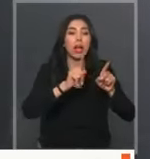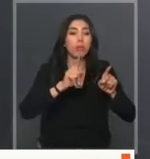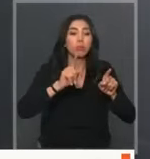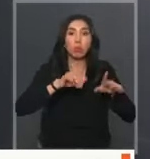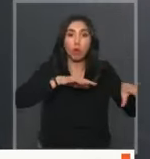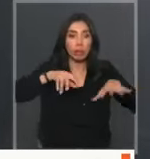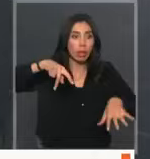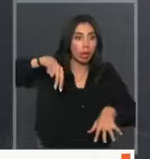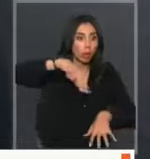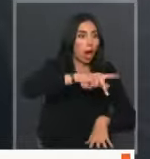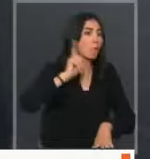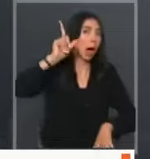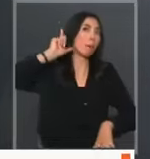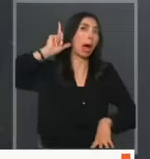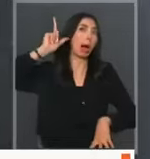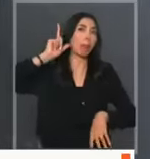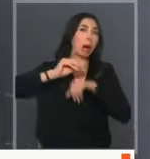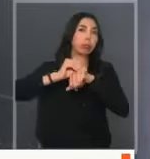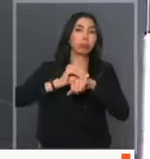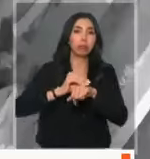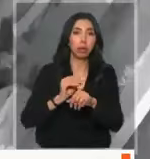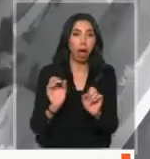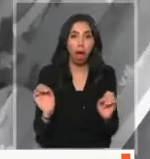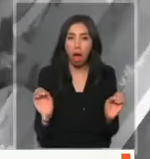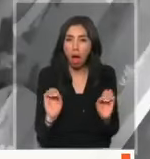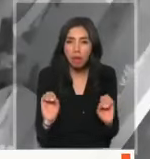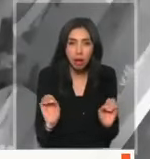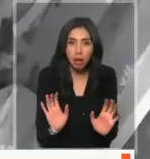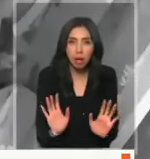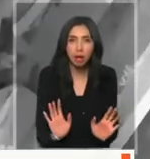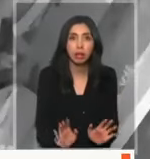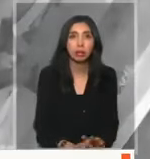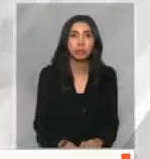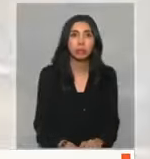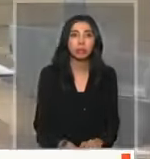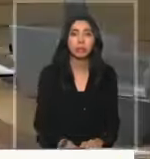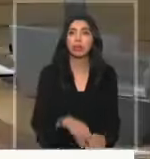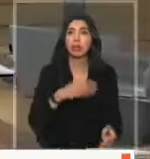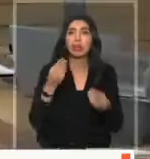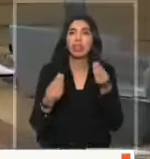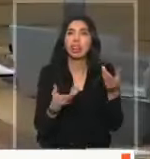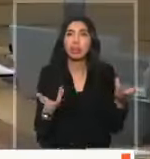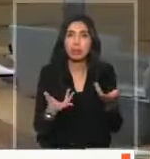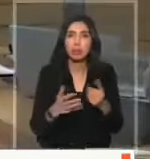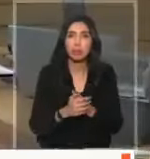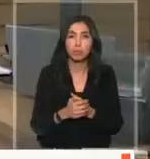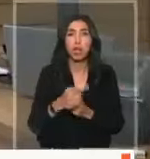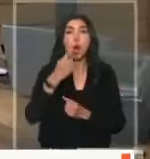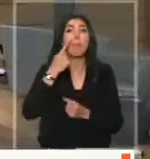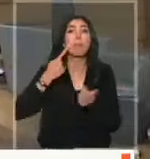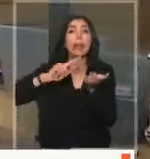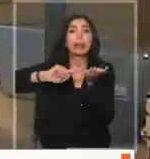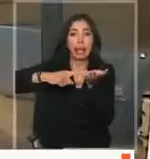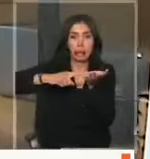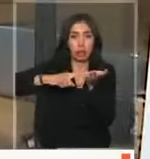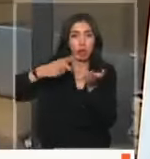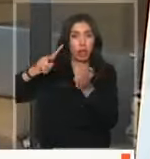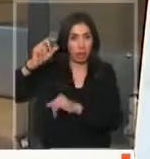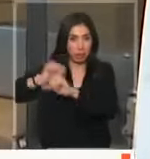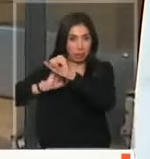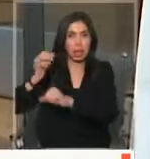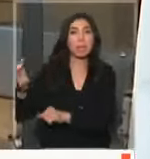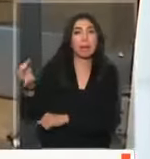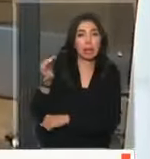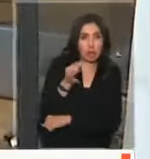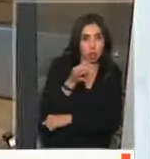avisado. Nada, cero. ¿Y entonces qué falló? Que el técnico de Berisur me lo dijo cuando cambió el